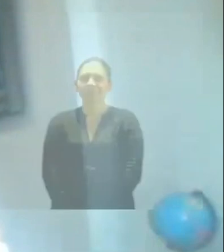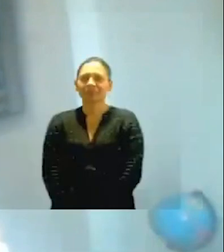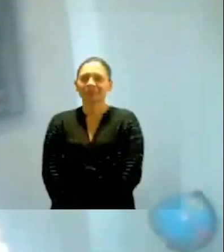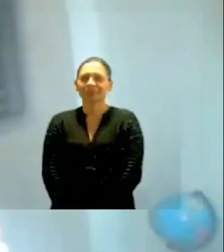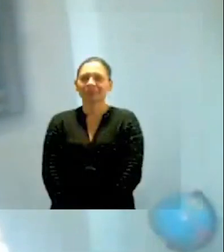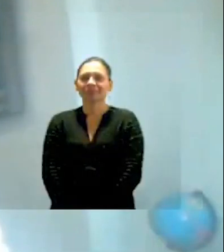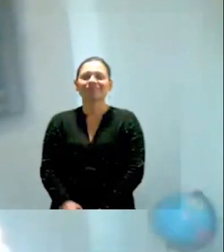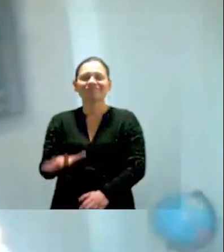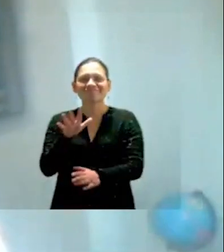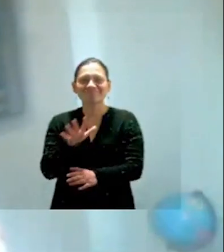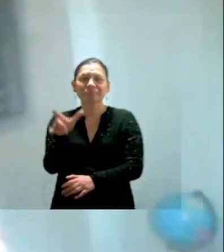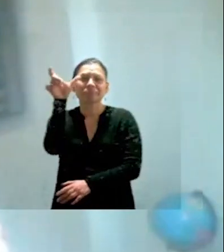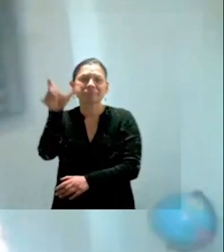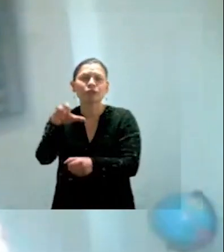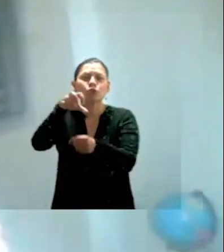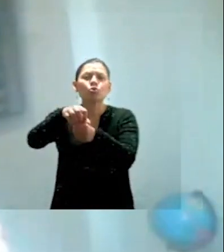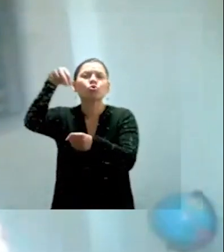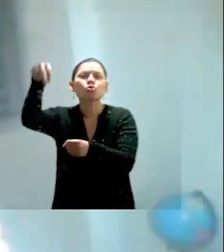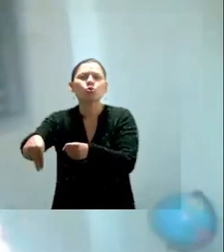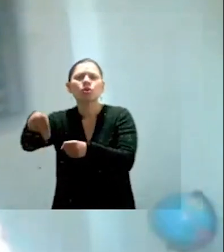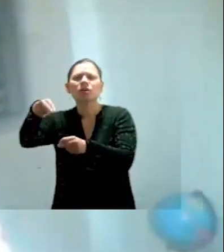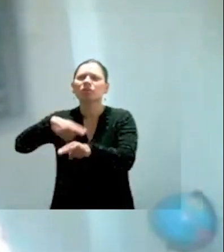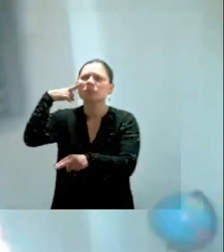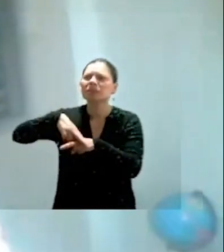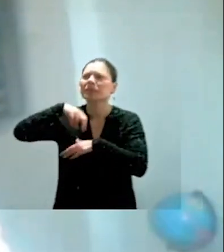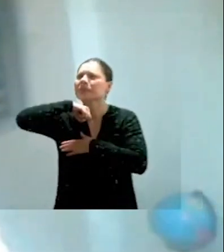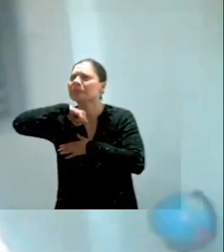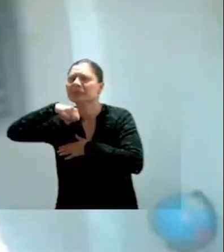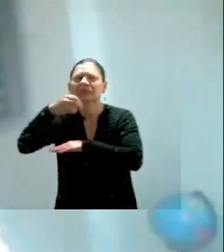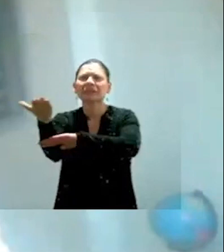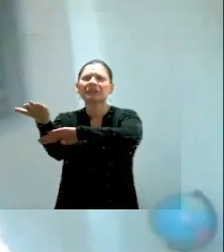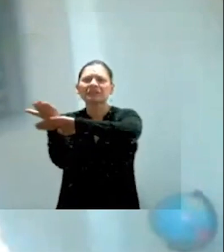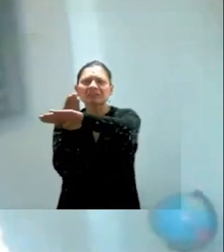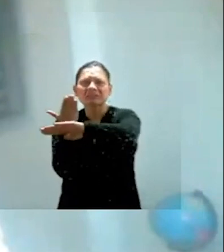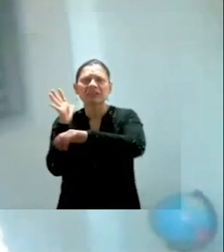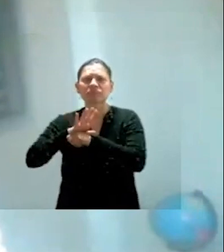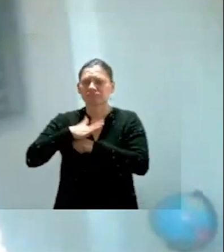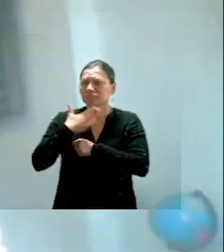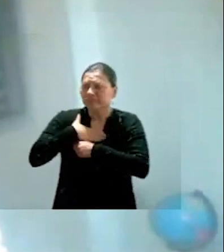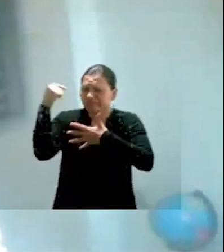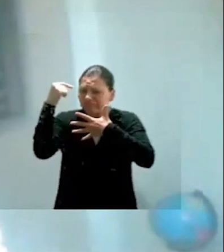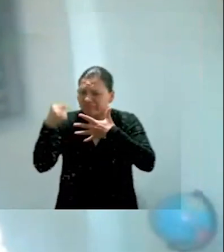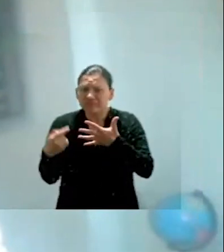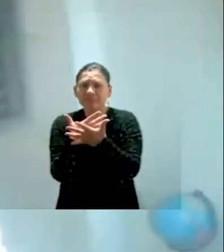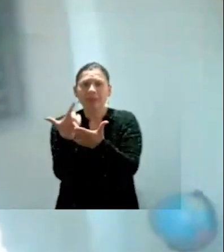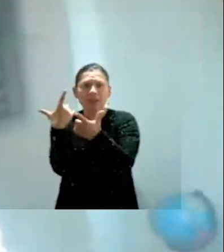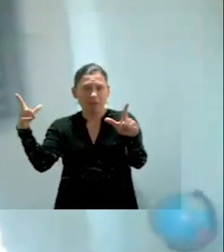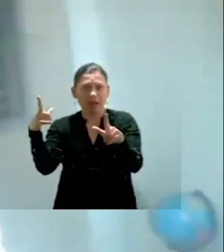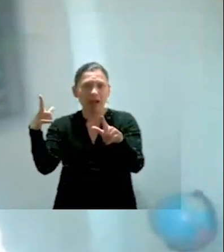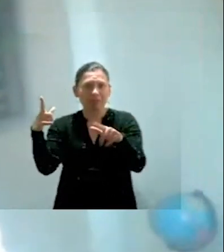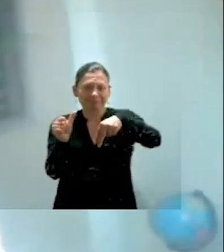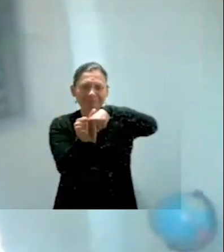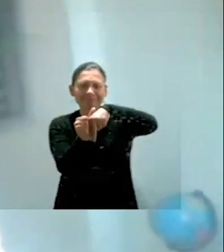en sus derechos, en sus garantías, en sus libertades. Y digamos que ese telos inicial